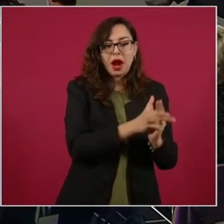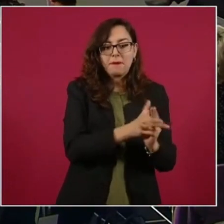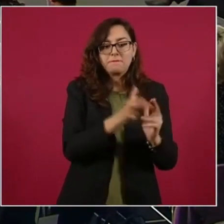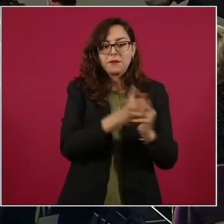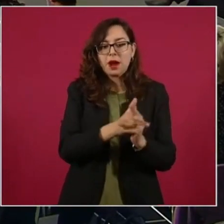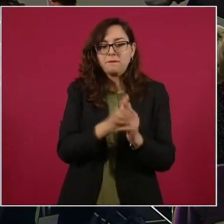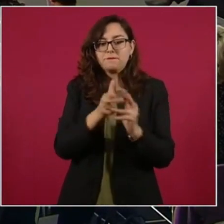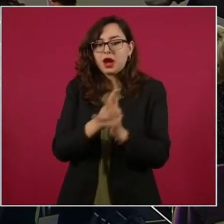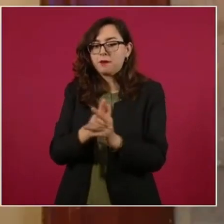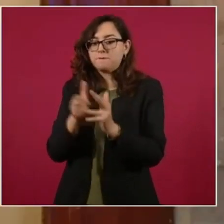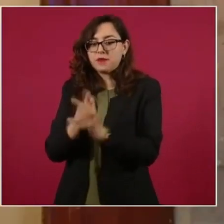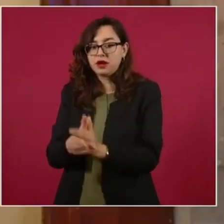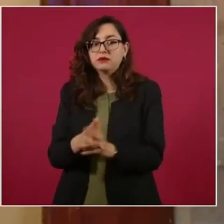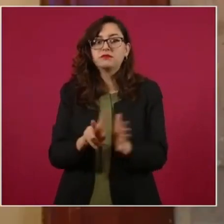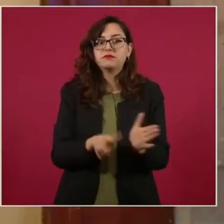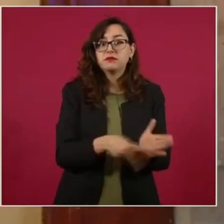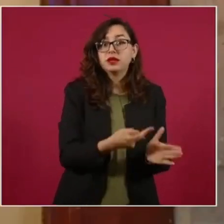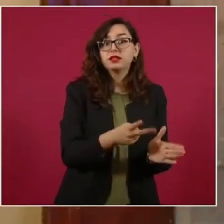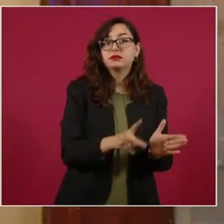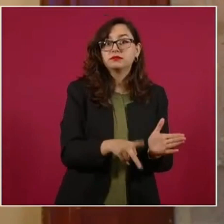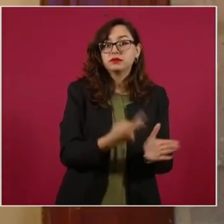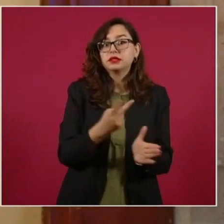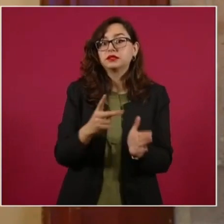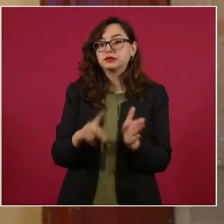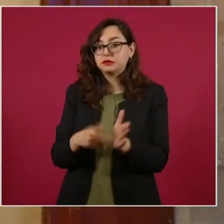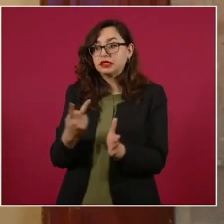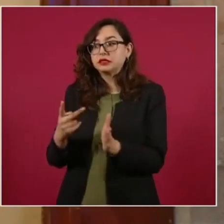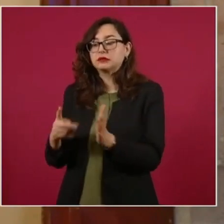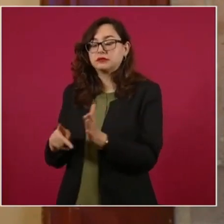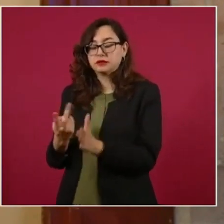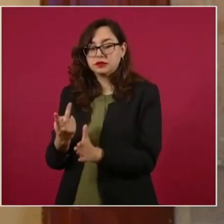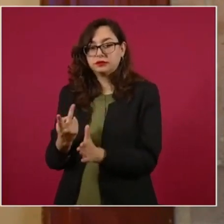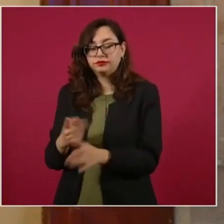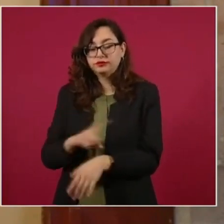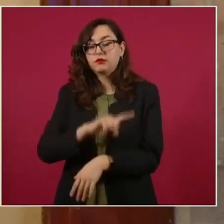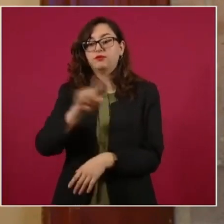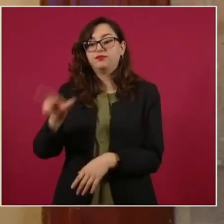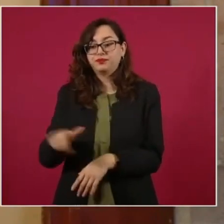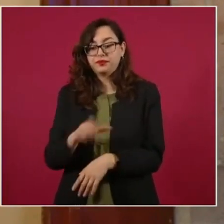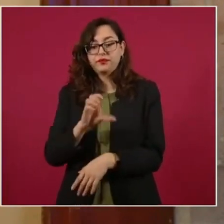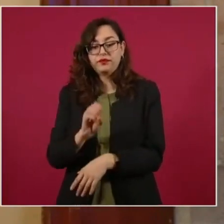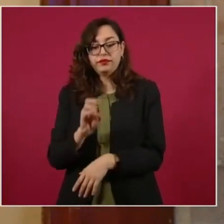dominada por Carranza y luego por Obregón.